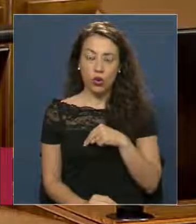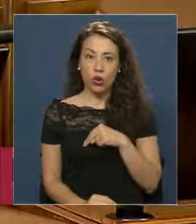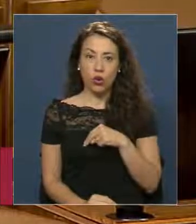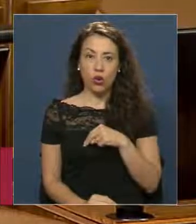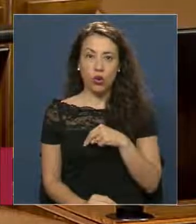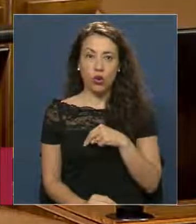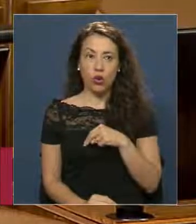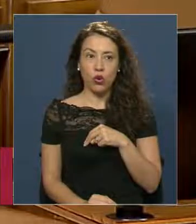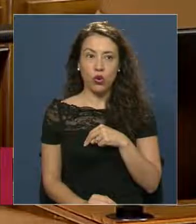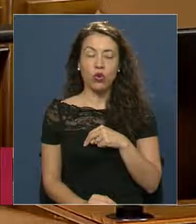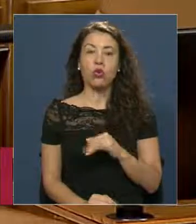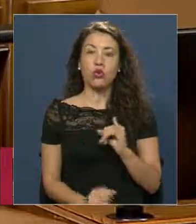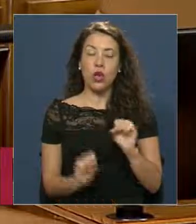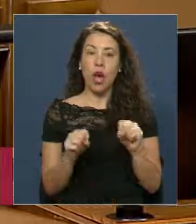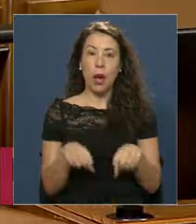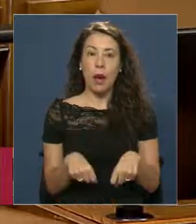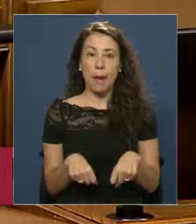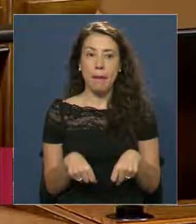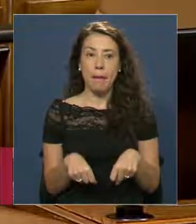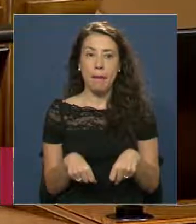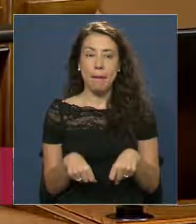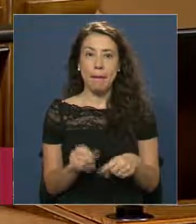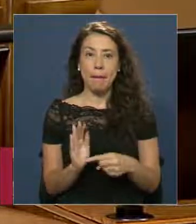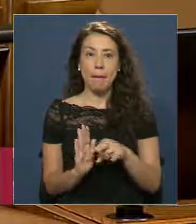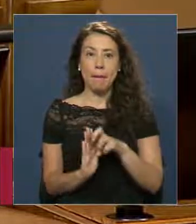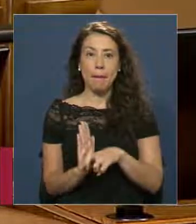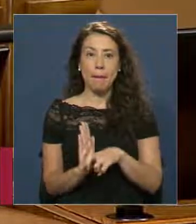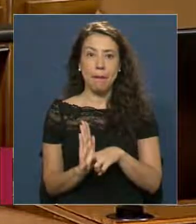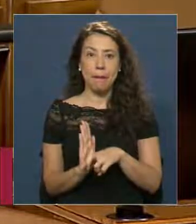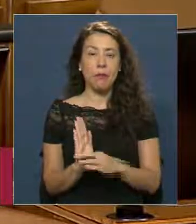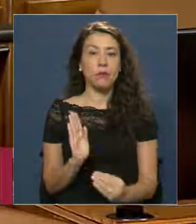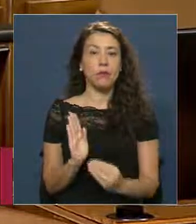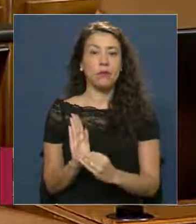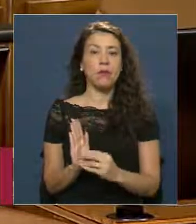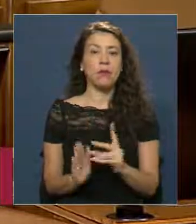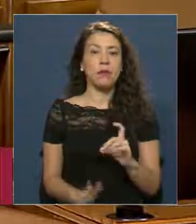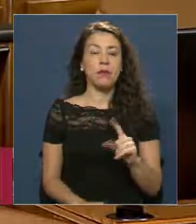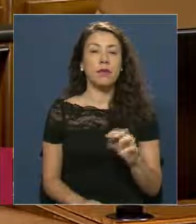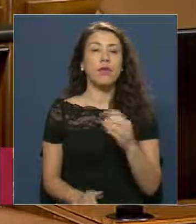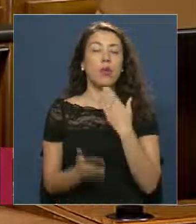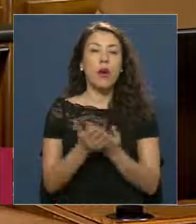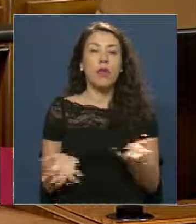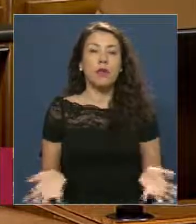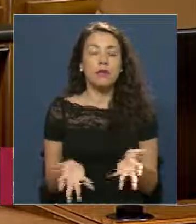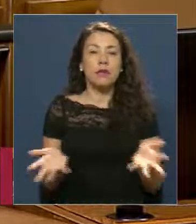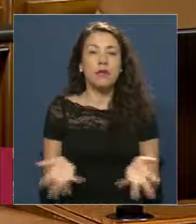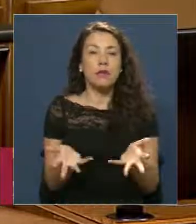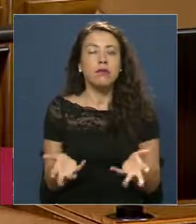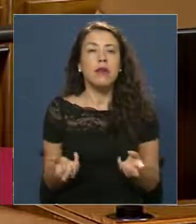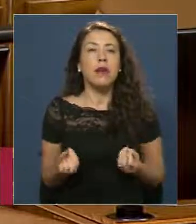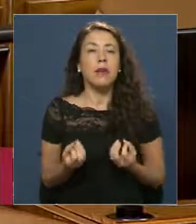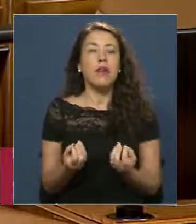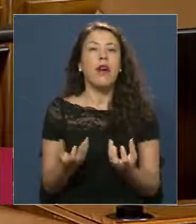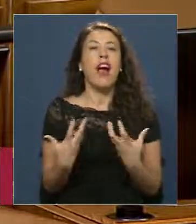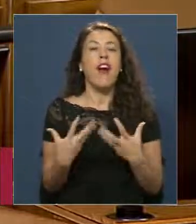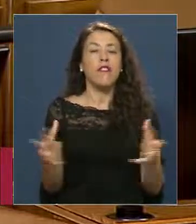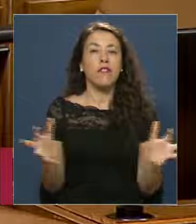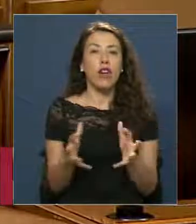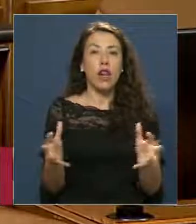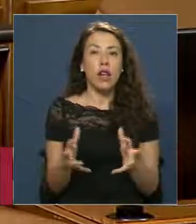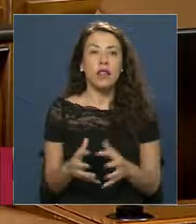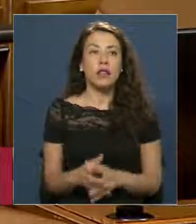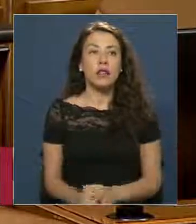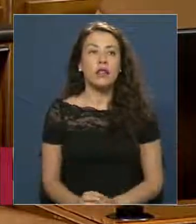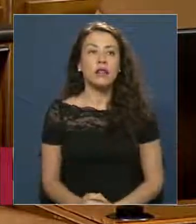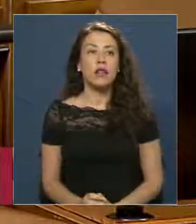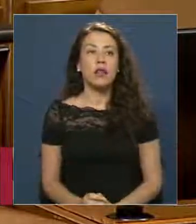a aprobar este proyecto que tipifica el delito de incitación a la violencia, primero porque